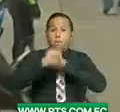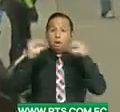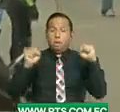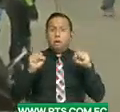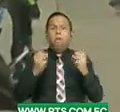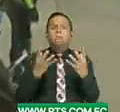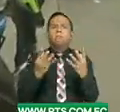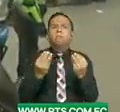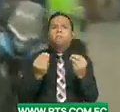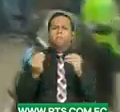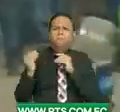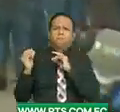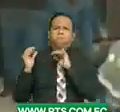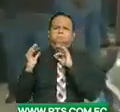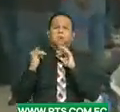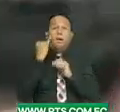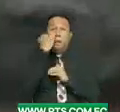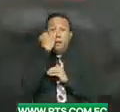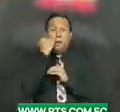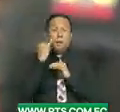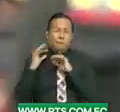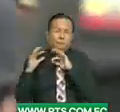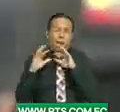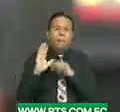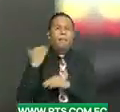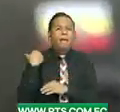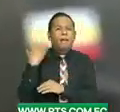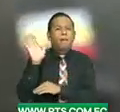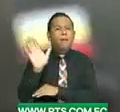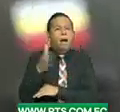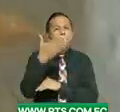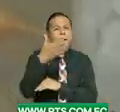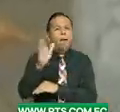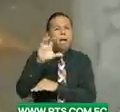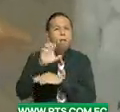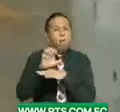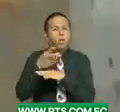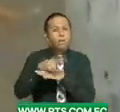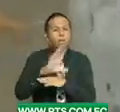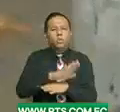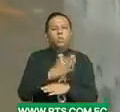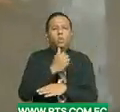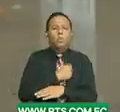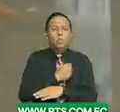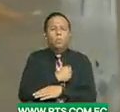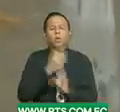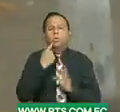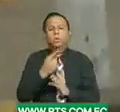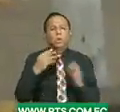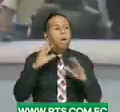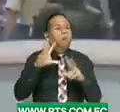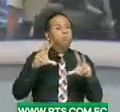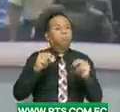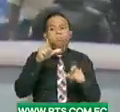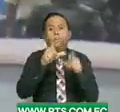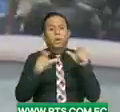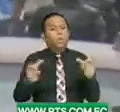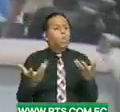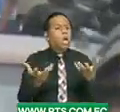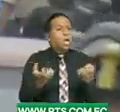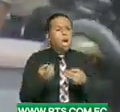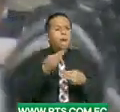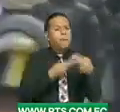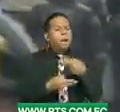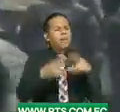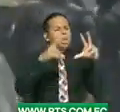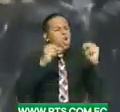más manifestantes, portando banderas de Ecuador y de su dirigencia. Aquí impidieron el ingreso a consumidores y a pequeños